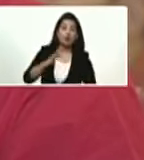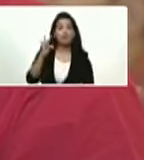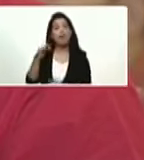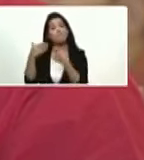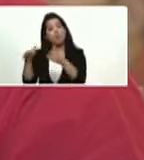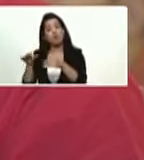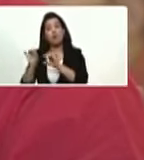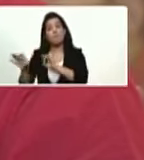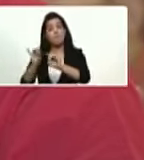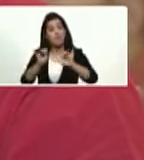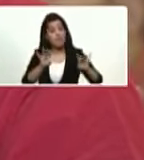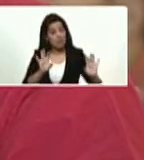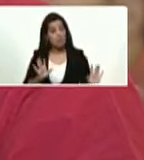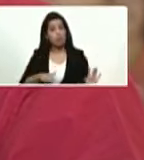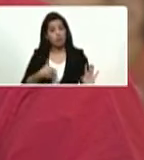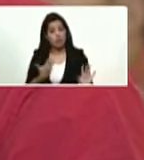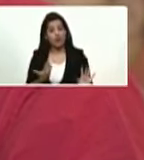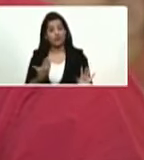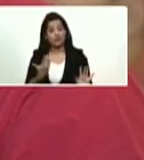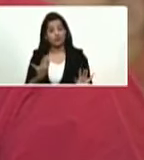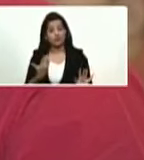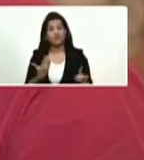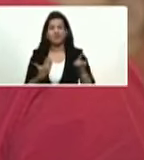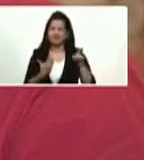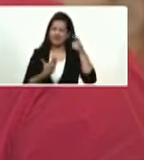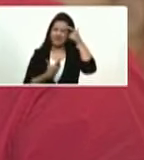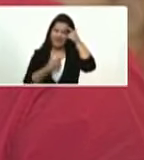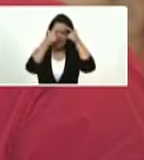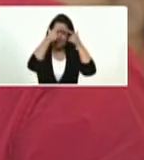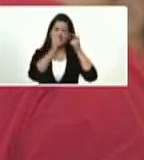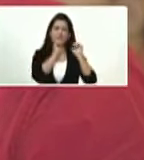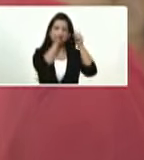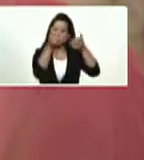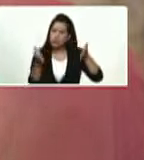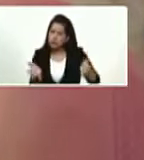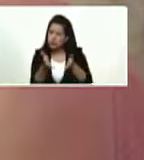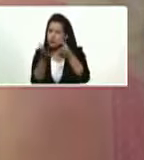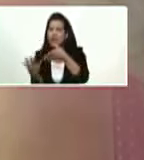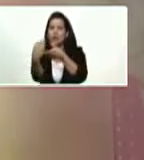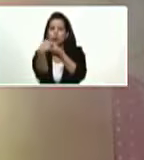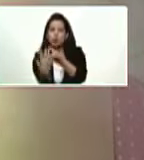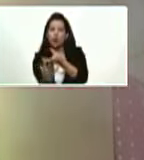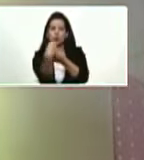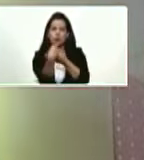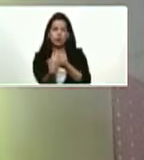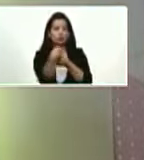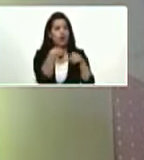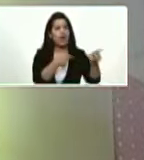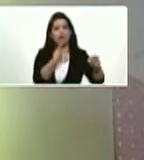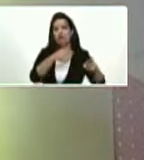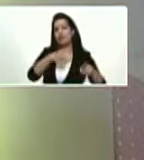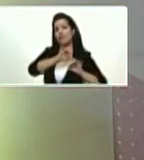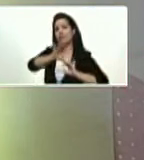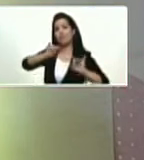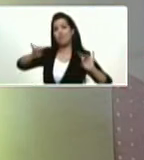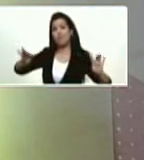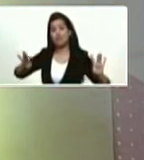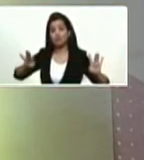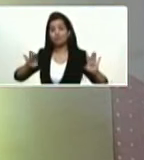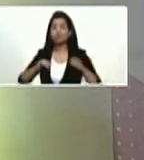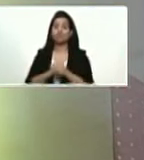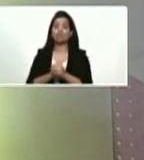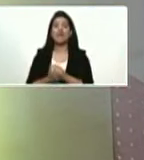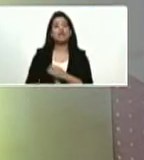inclusión social que inició nuestro eterno líder, comandante Chávez. Es importante resaltar que nuestro